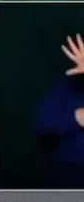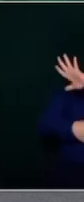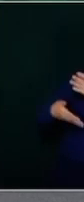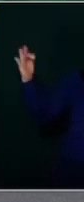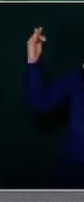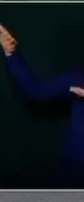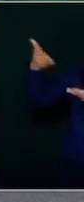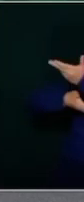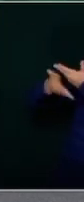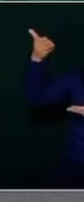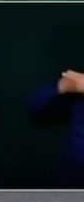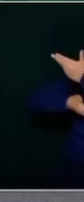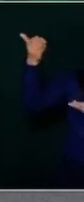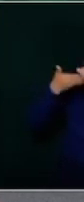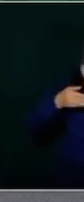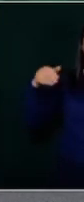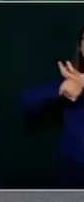cosas